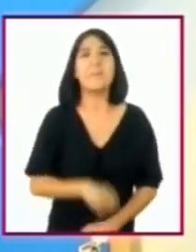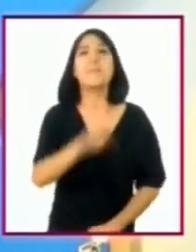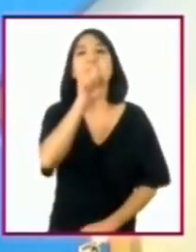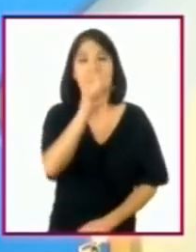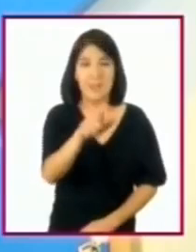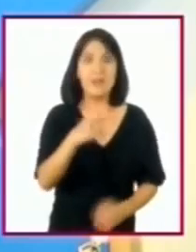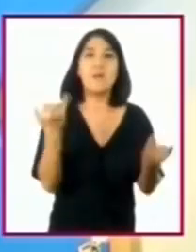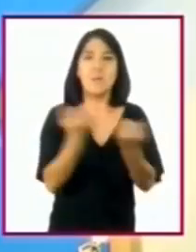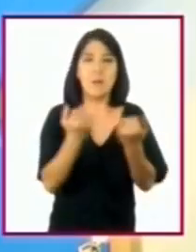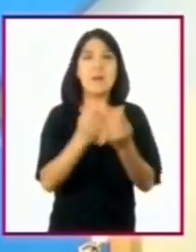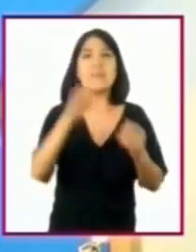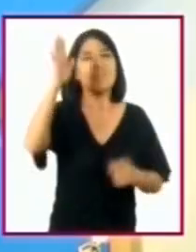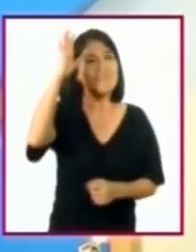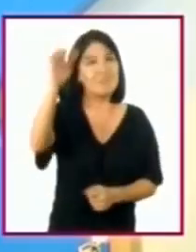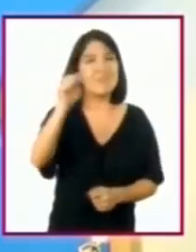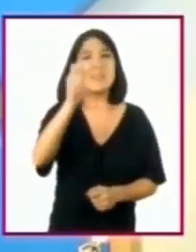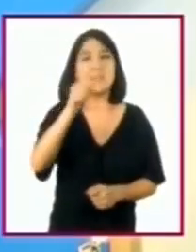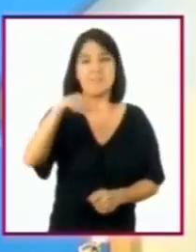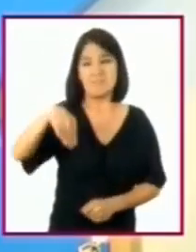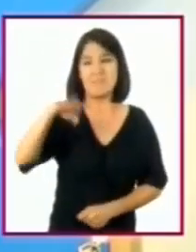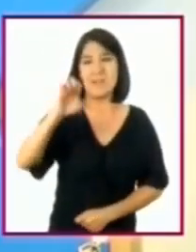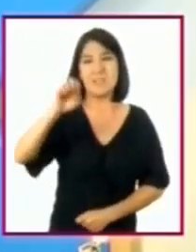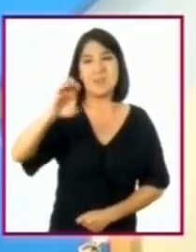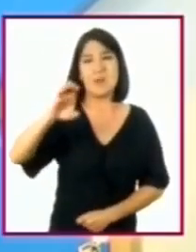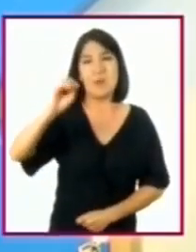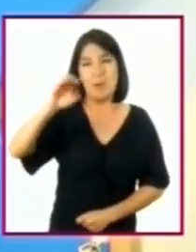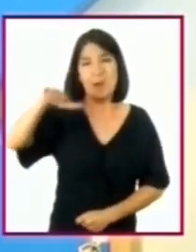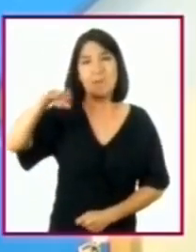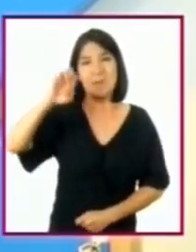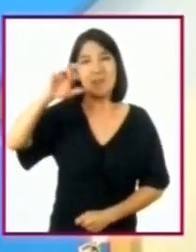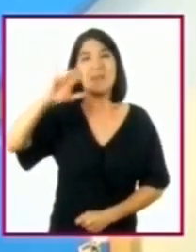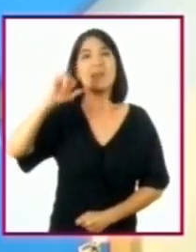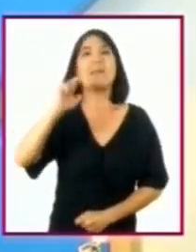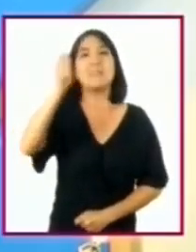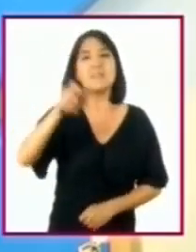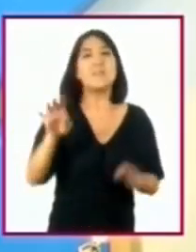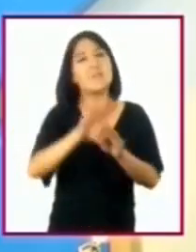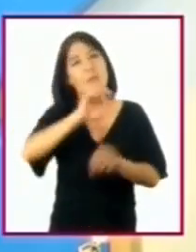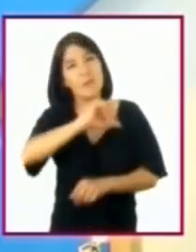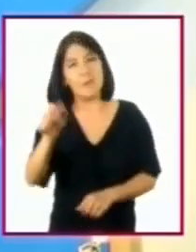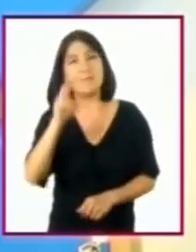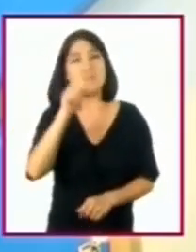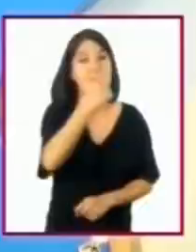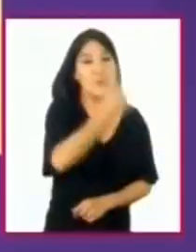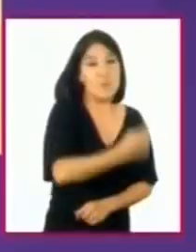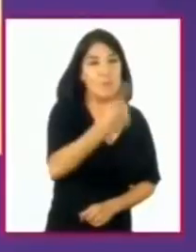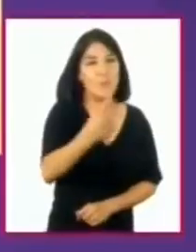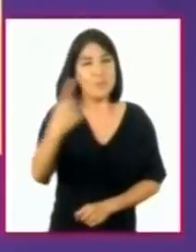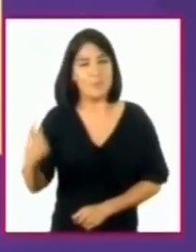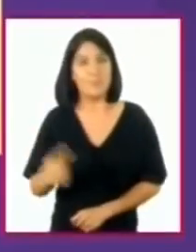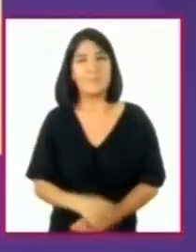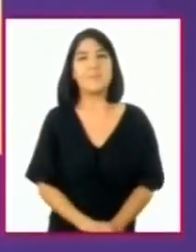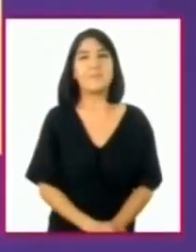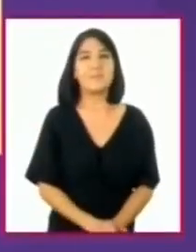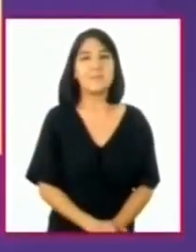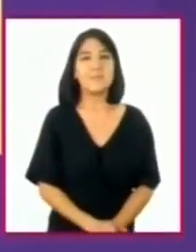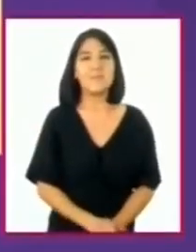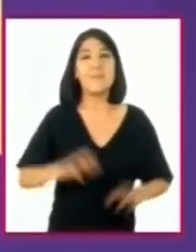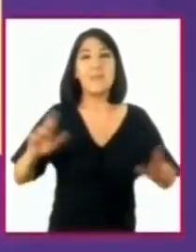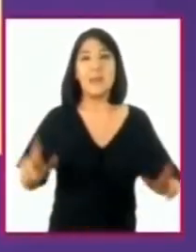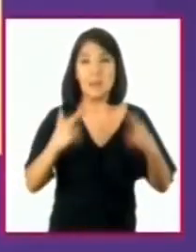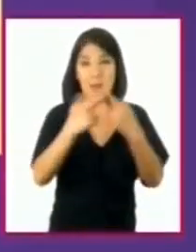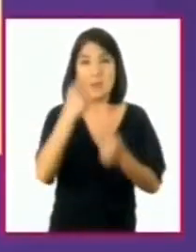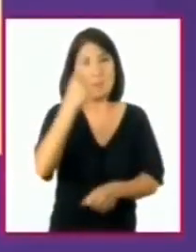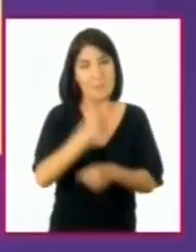aspectos culturales comunes de Mesoamérica son los siguientes. Veámoslos uno por uno. La religión es